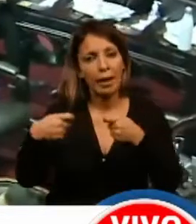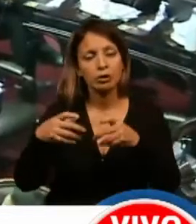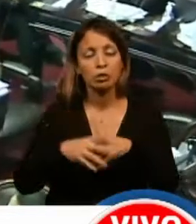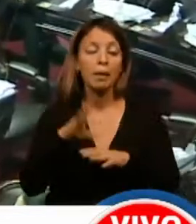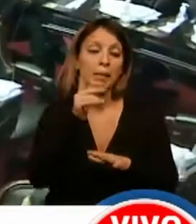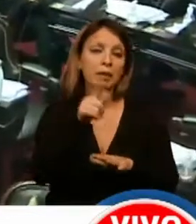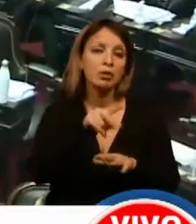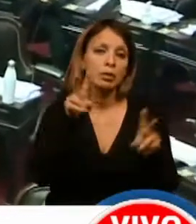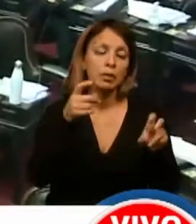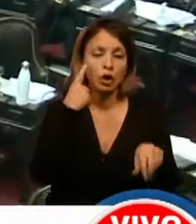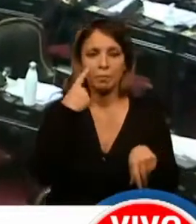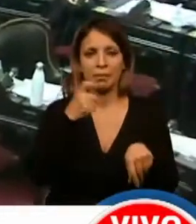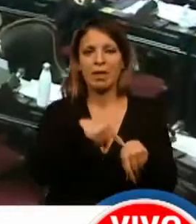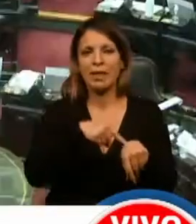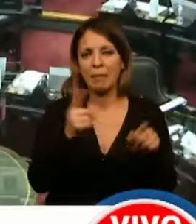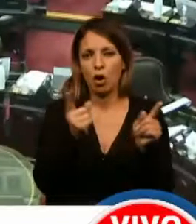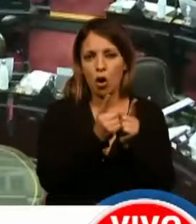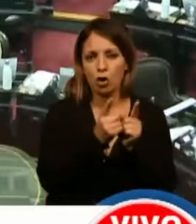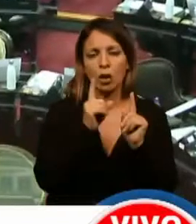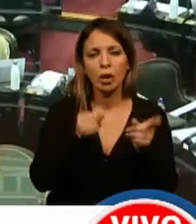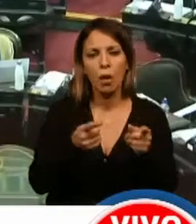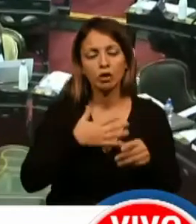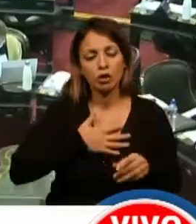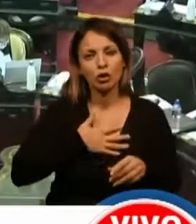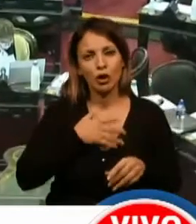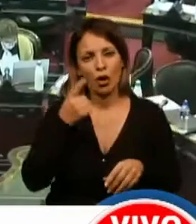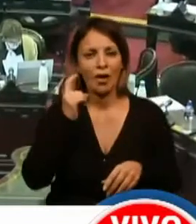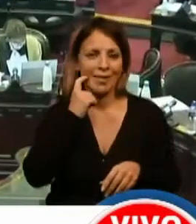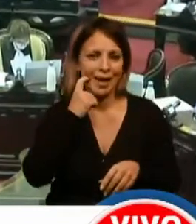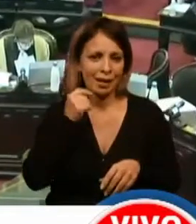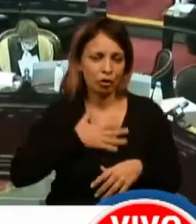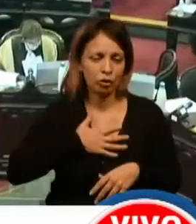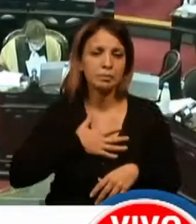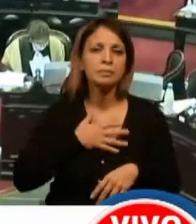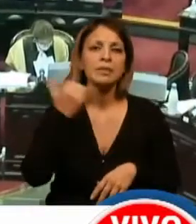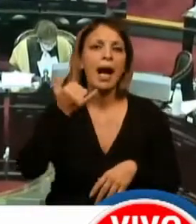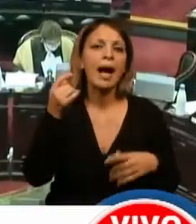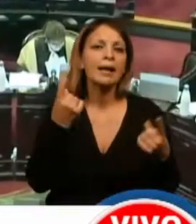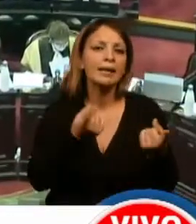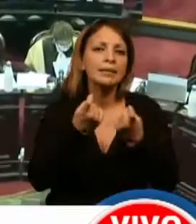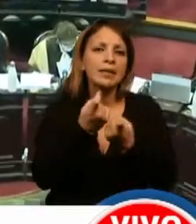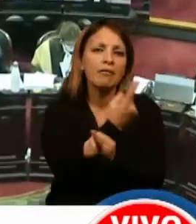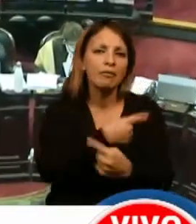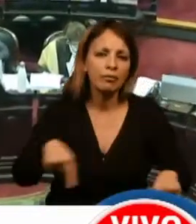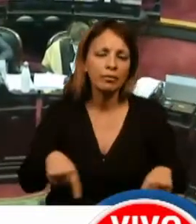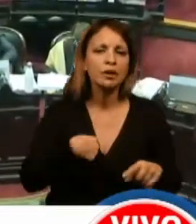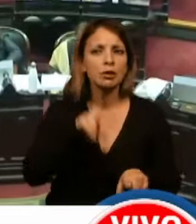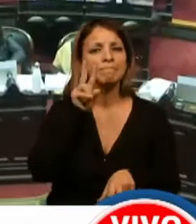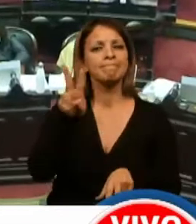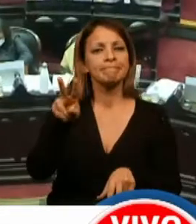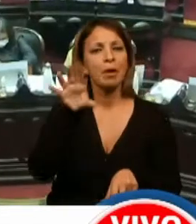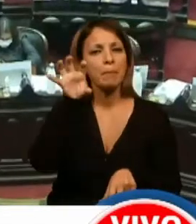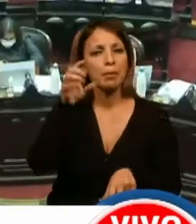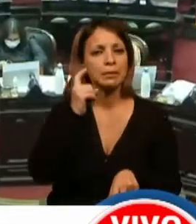en cuenta. Veo que tengo muy poco tiempo y digo también, como entrerriano, en Entre Ríos también tenemos necesidades, y yo veo que allí una